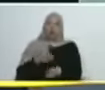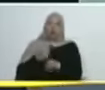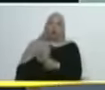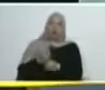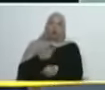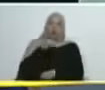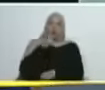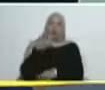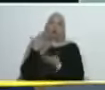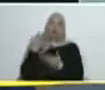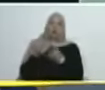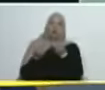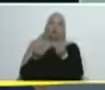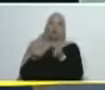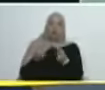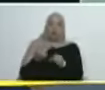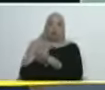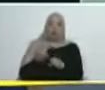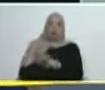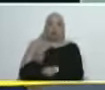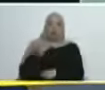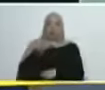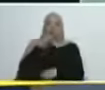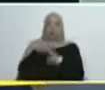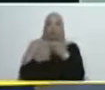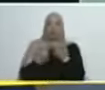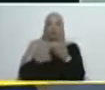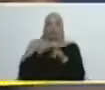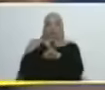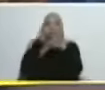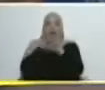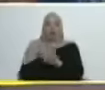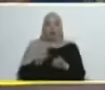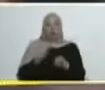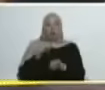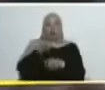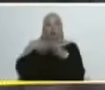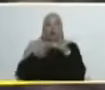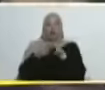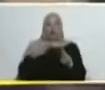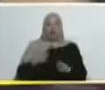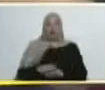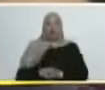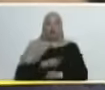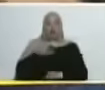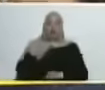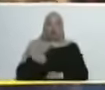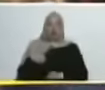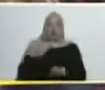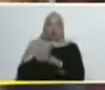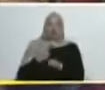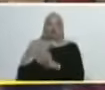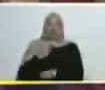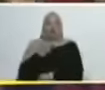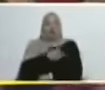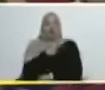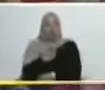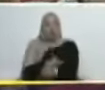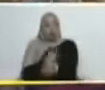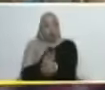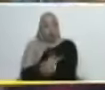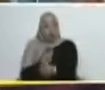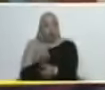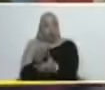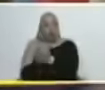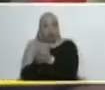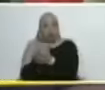de prosperidad, de igualdad, de felicidad, de paz, de unión, de armonía.